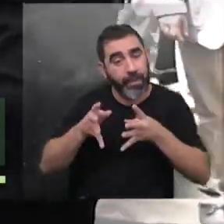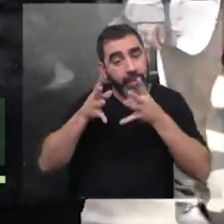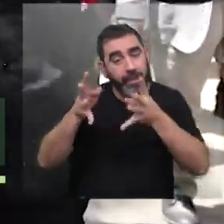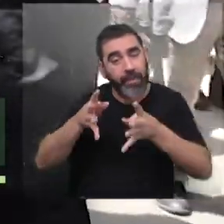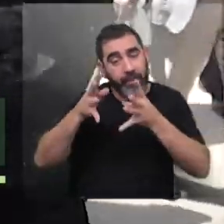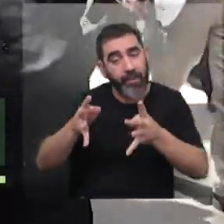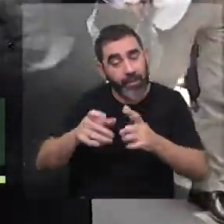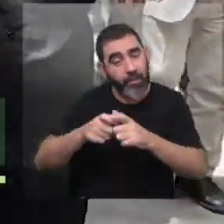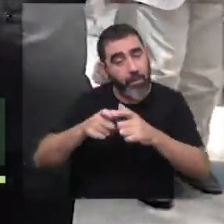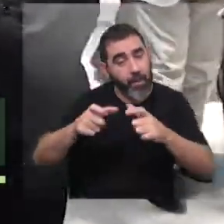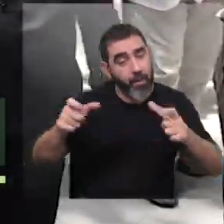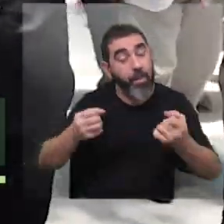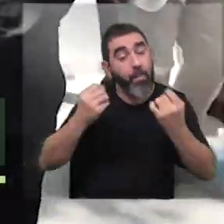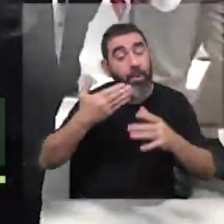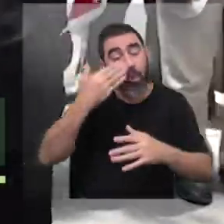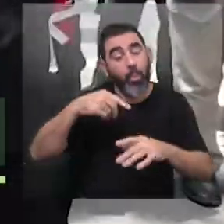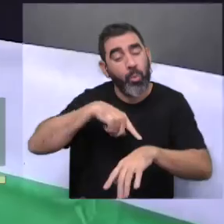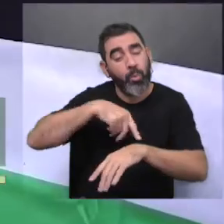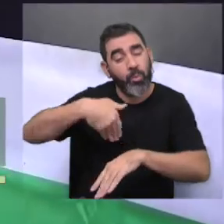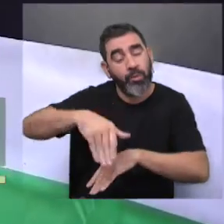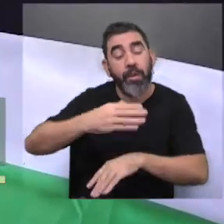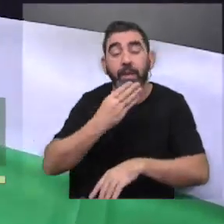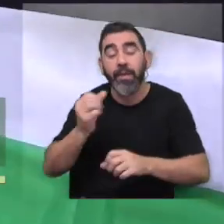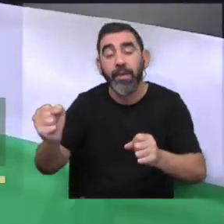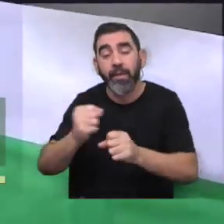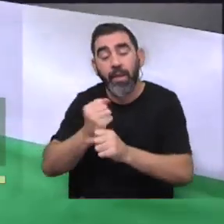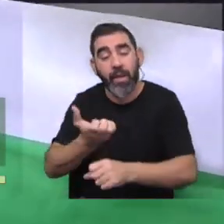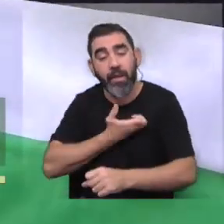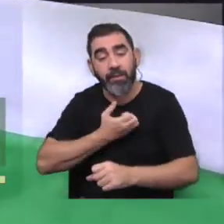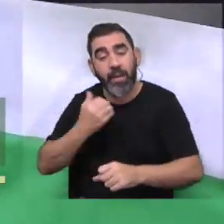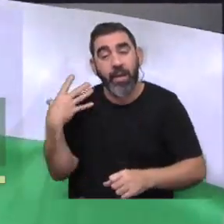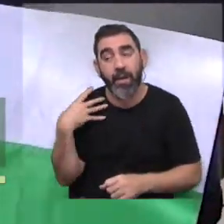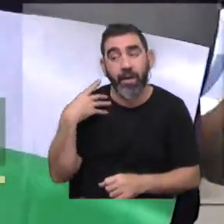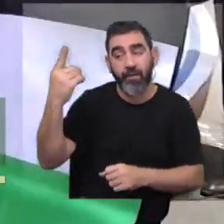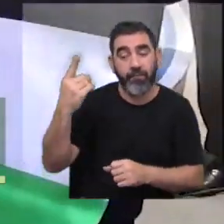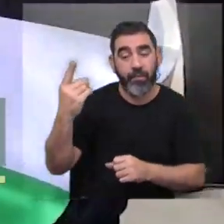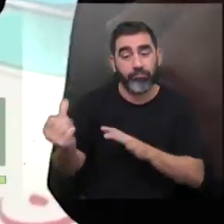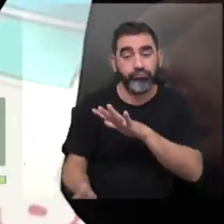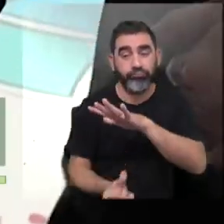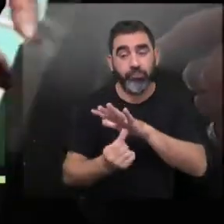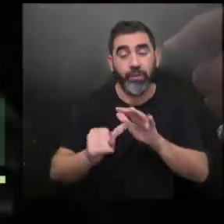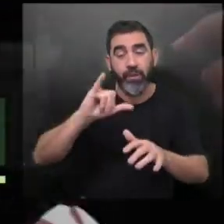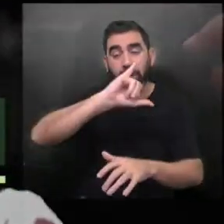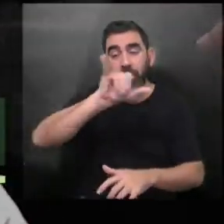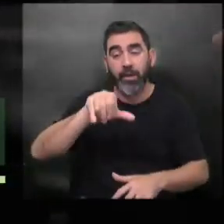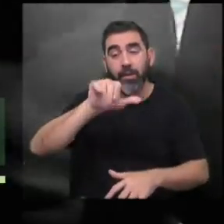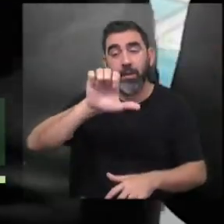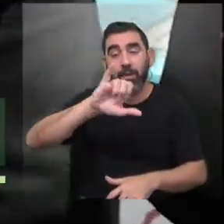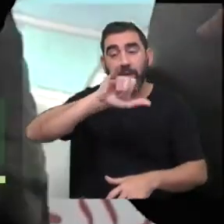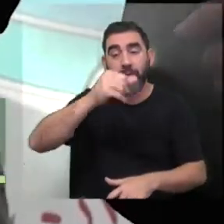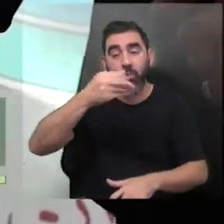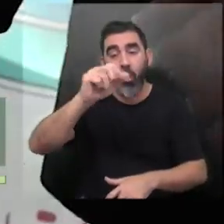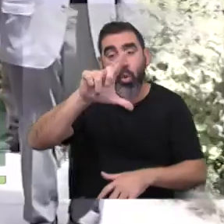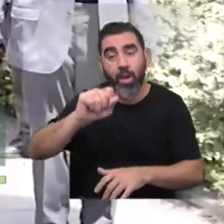región aumentan luego que en las últimas horas Israel confirmar haber asesinado el jefe militar de mayor Rango de gibol en el Líbano con quien mantiene un